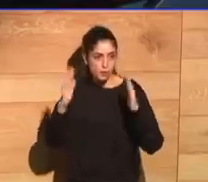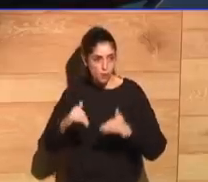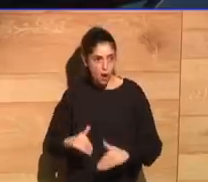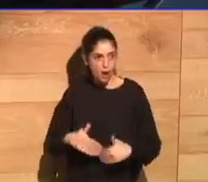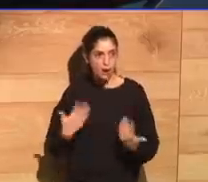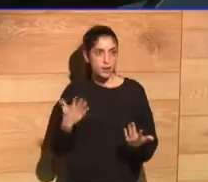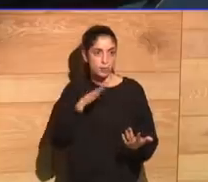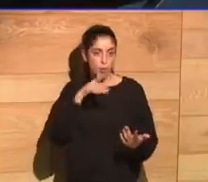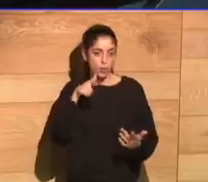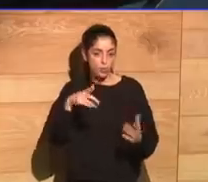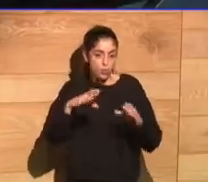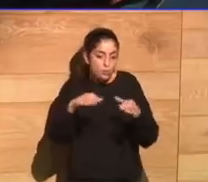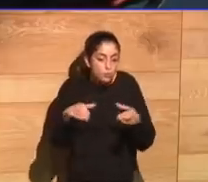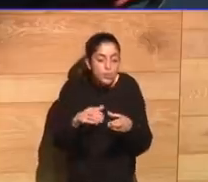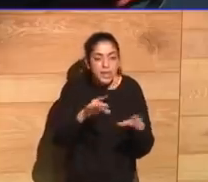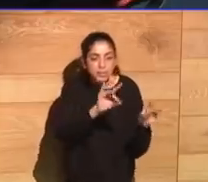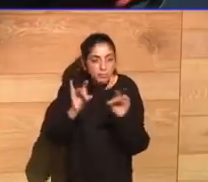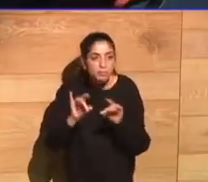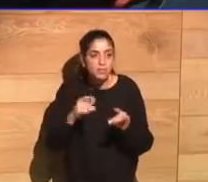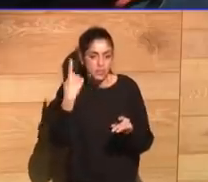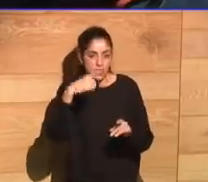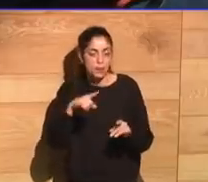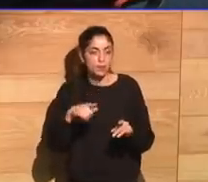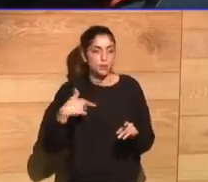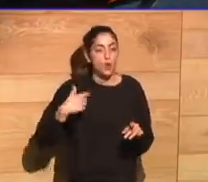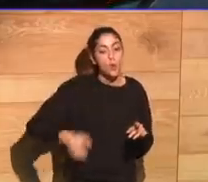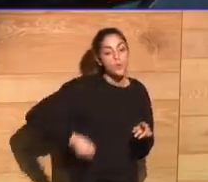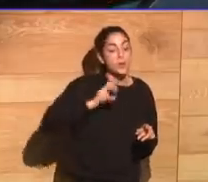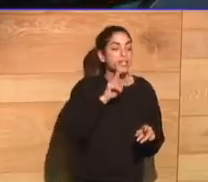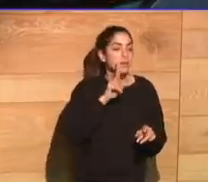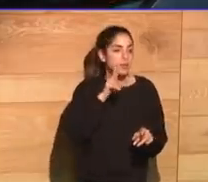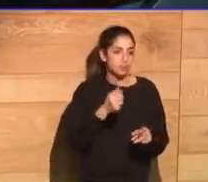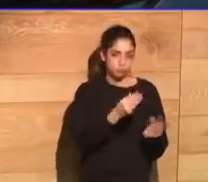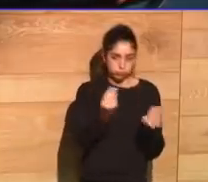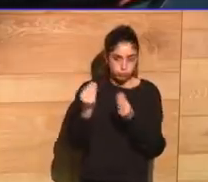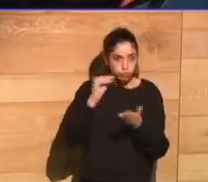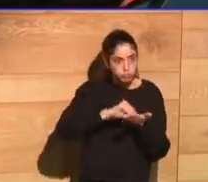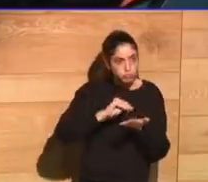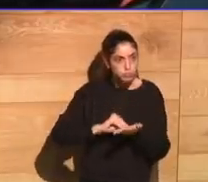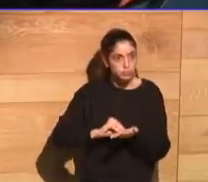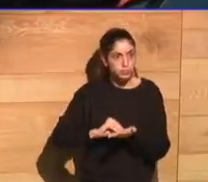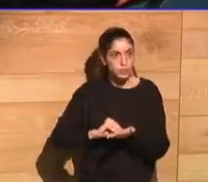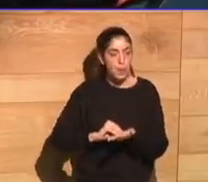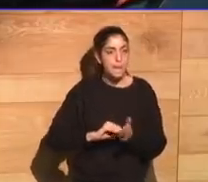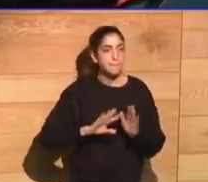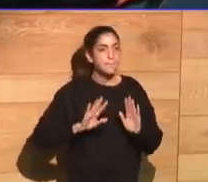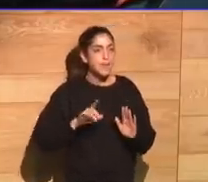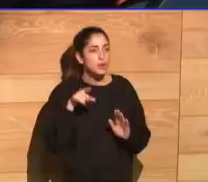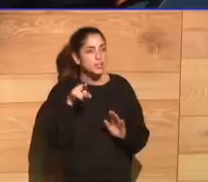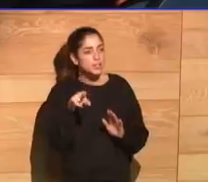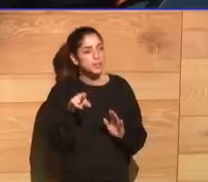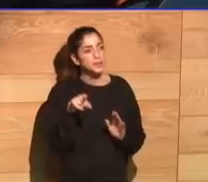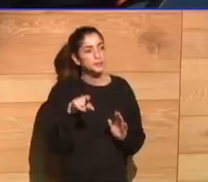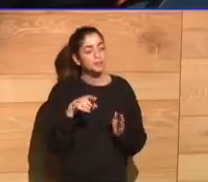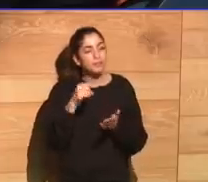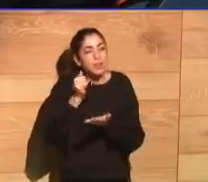hacer sin ningún tipo de problema. Una maleta verde, ¿cuántas veces? Pero que pese mucho. ¿A ti te han